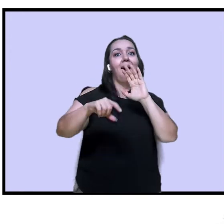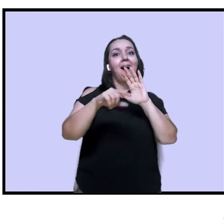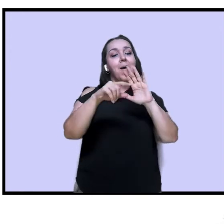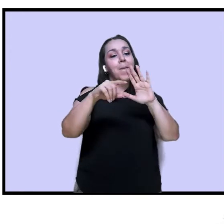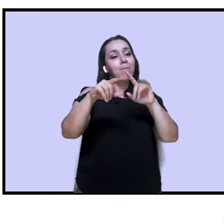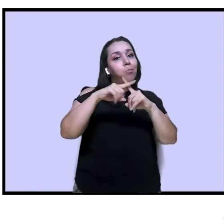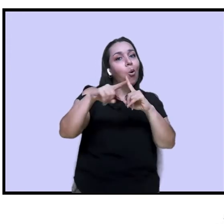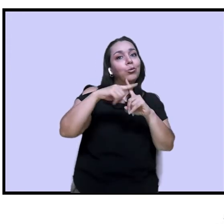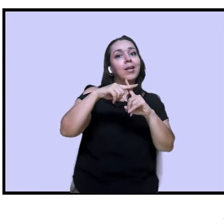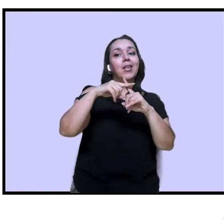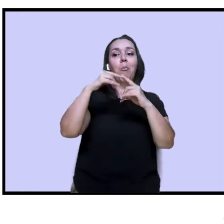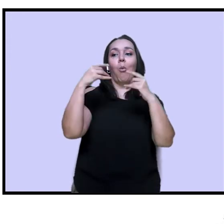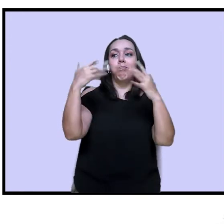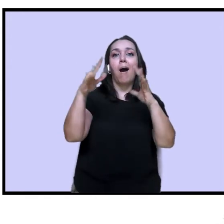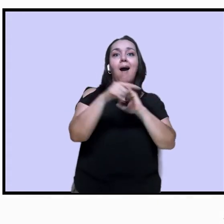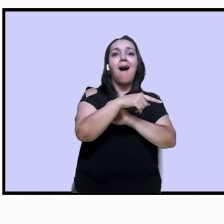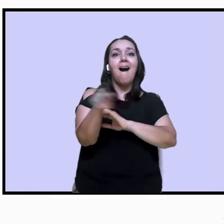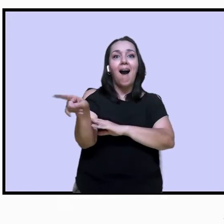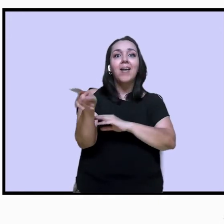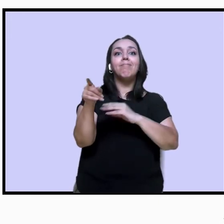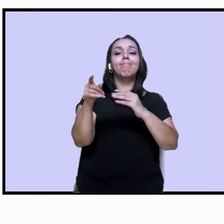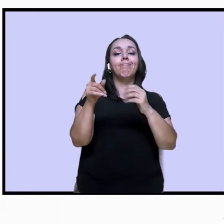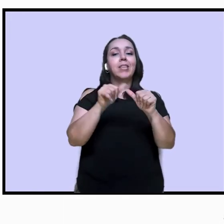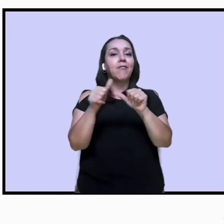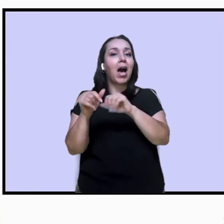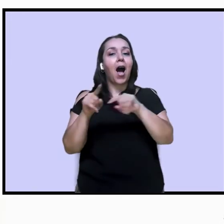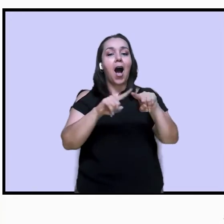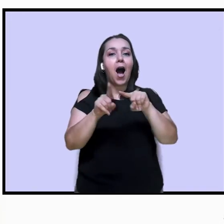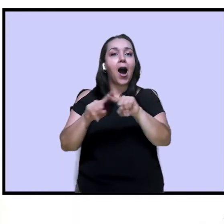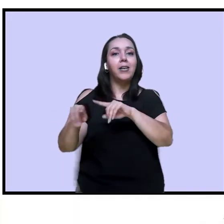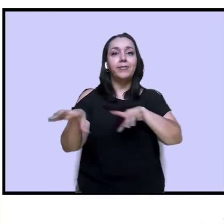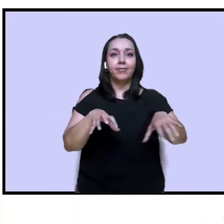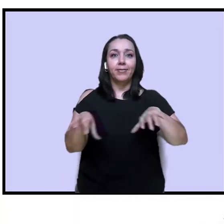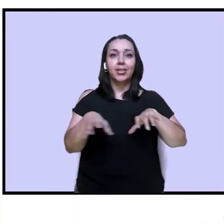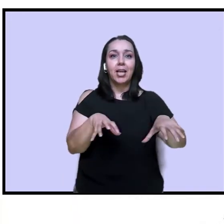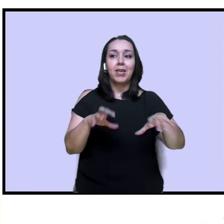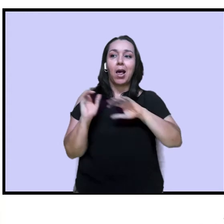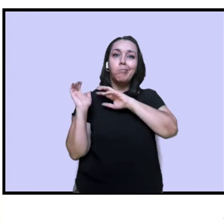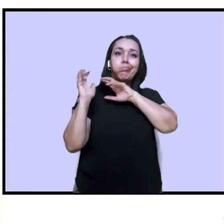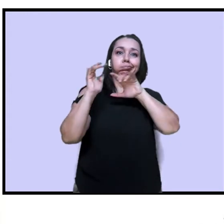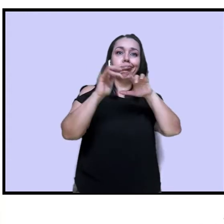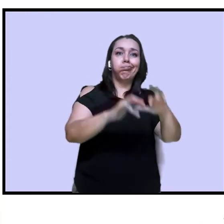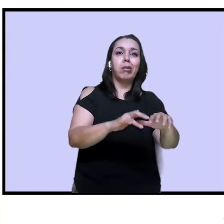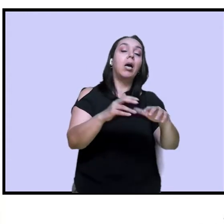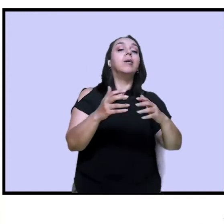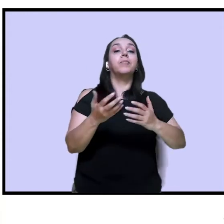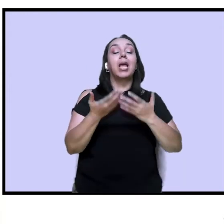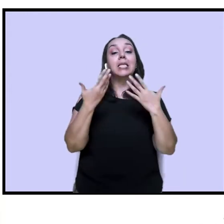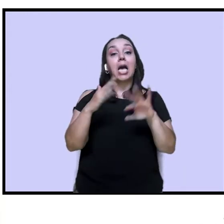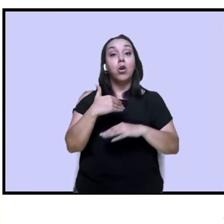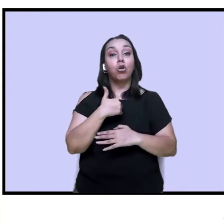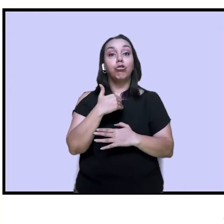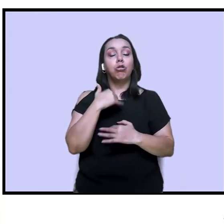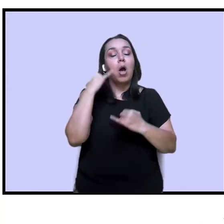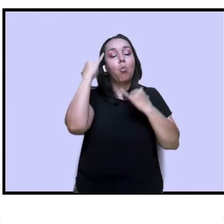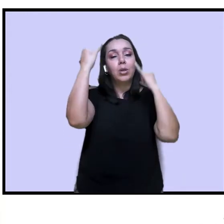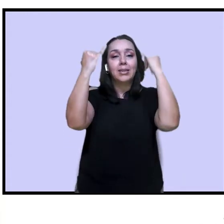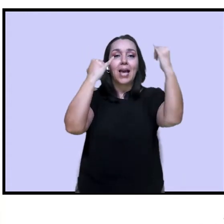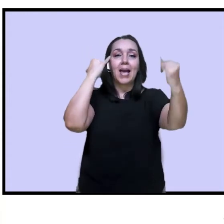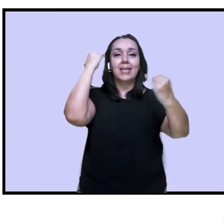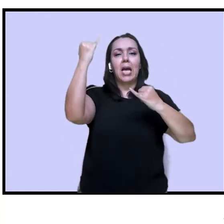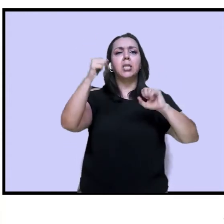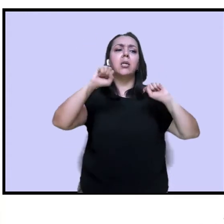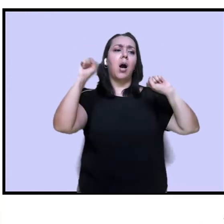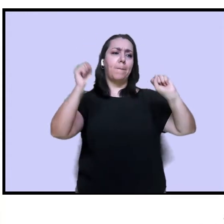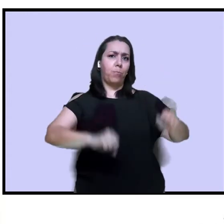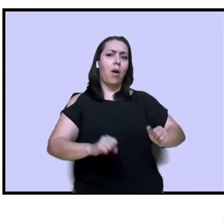positivo de la dinámica migratoria. Acá nosotros tenemos algunas